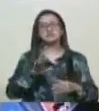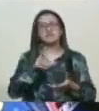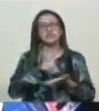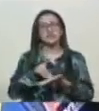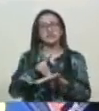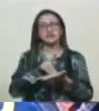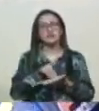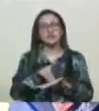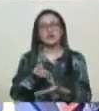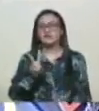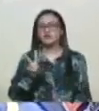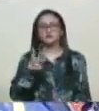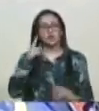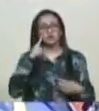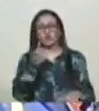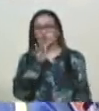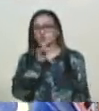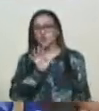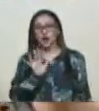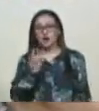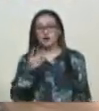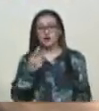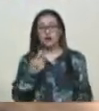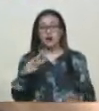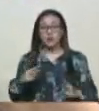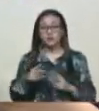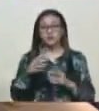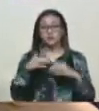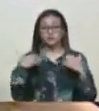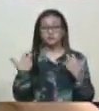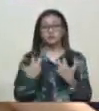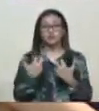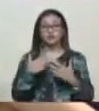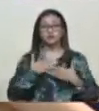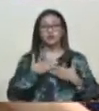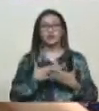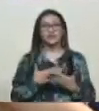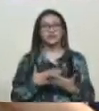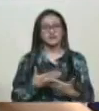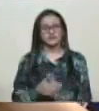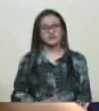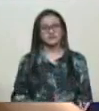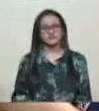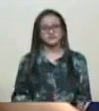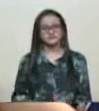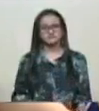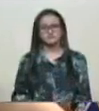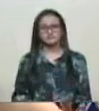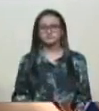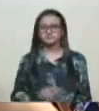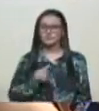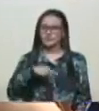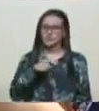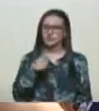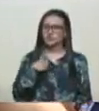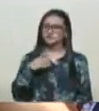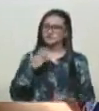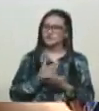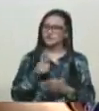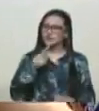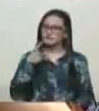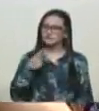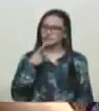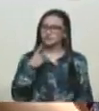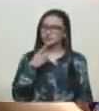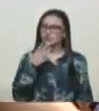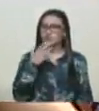Venezuela no está sola con este encuentro de solidaridad? Está sola. Nosotros siempre lo hemos dicho. cuando nosotros nos tropezamos con presidentes como